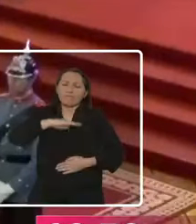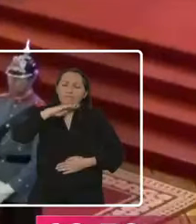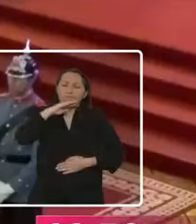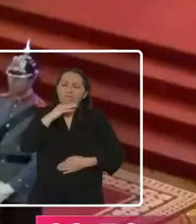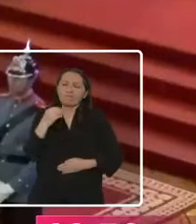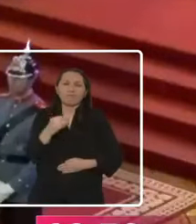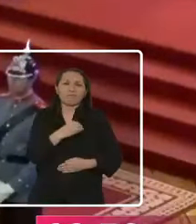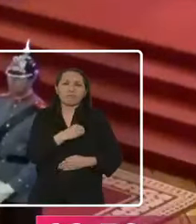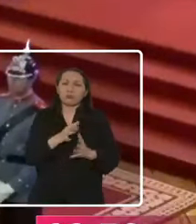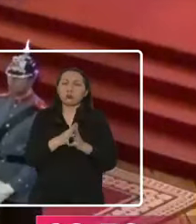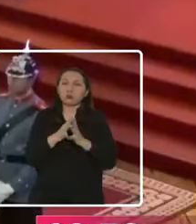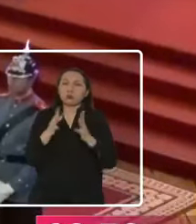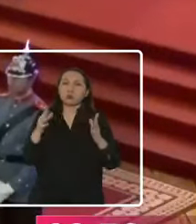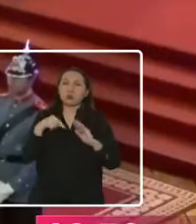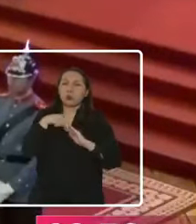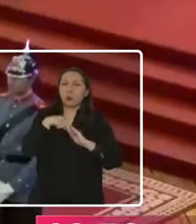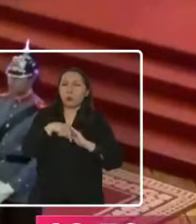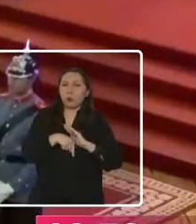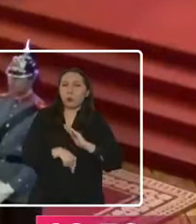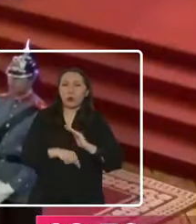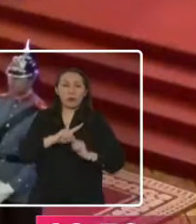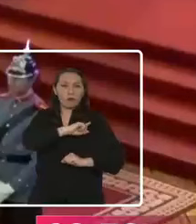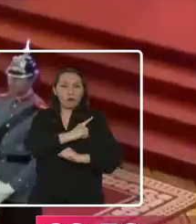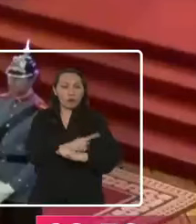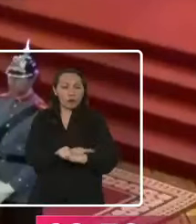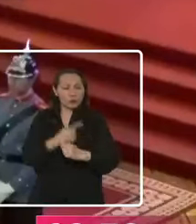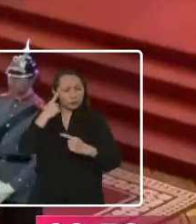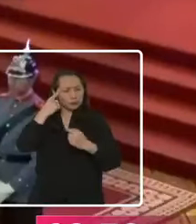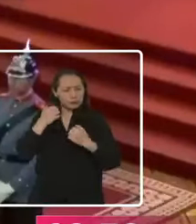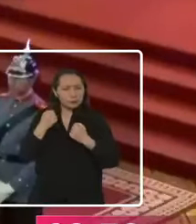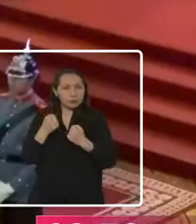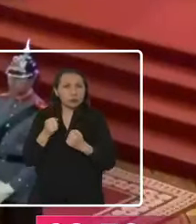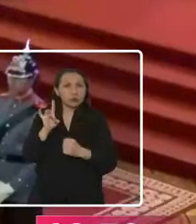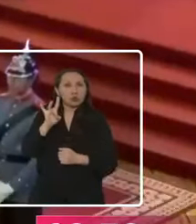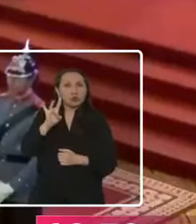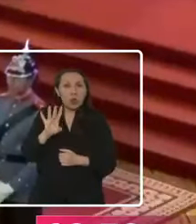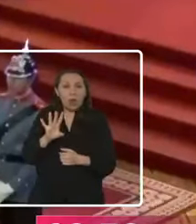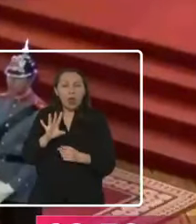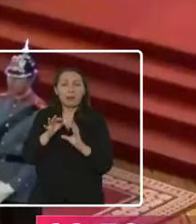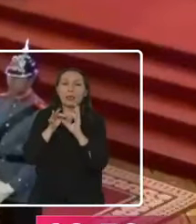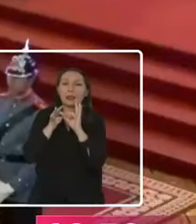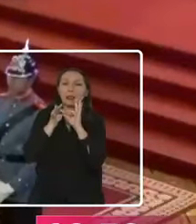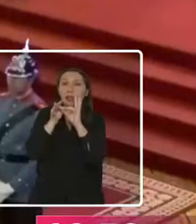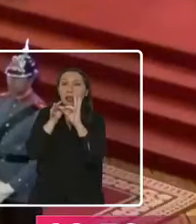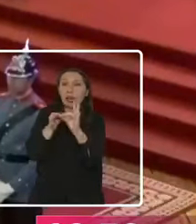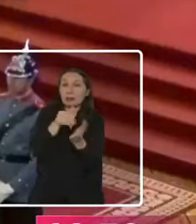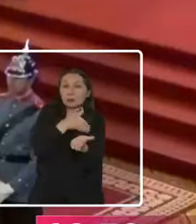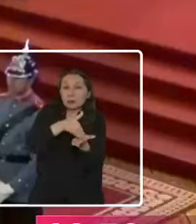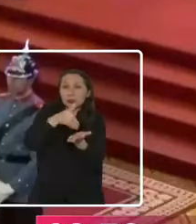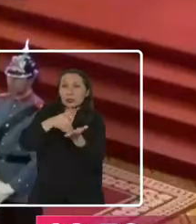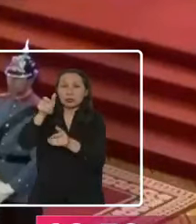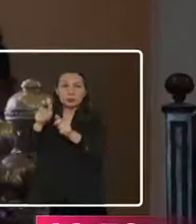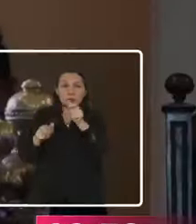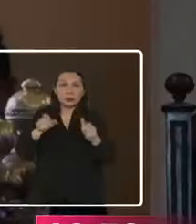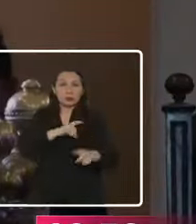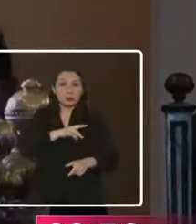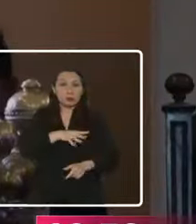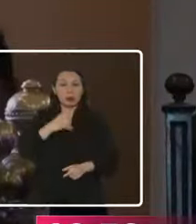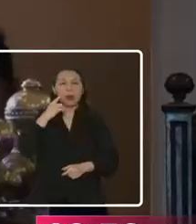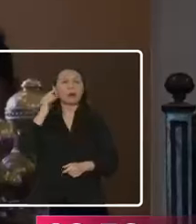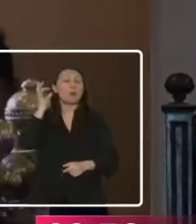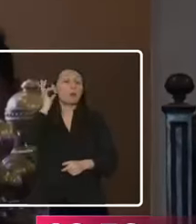pena profunda y con esa fuerza moral que solo nace de la gratitud de millones de chilenos y